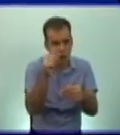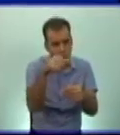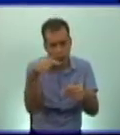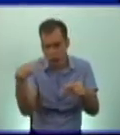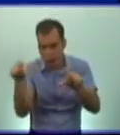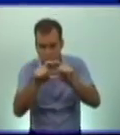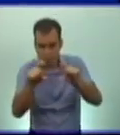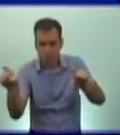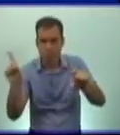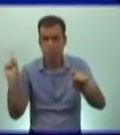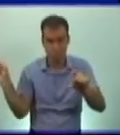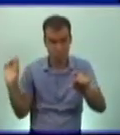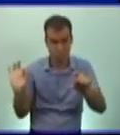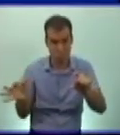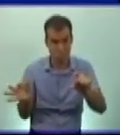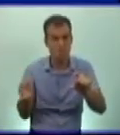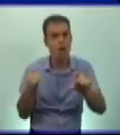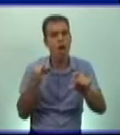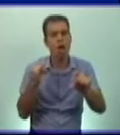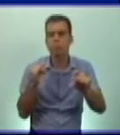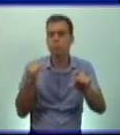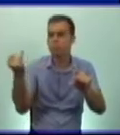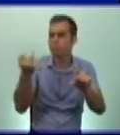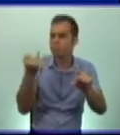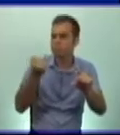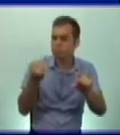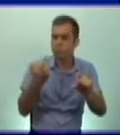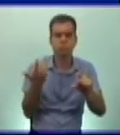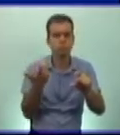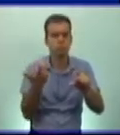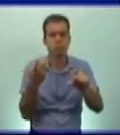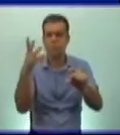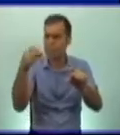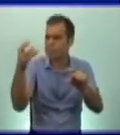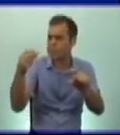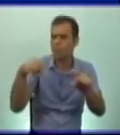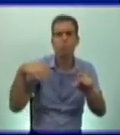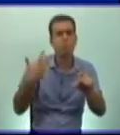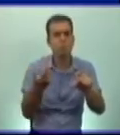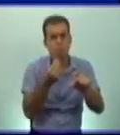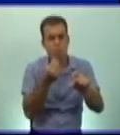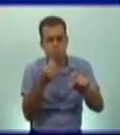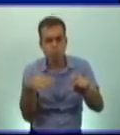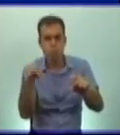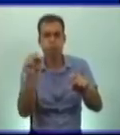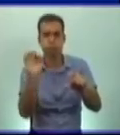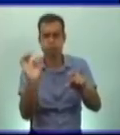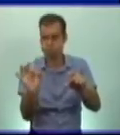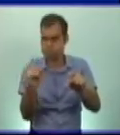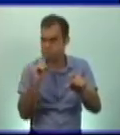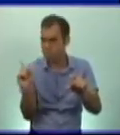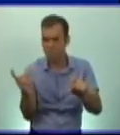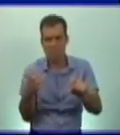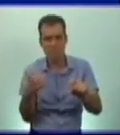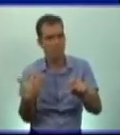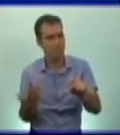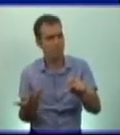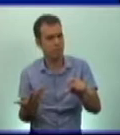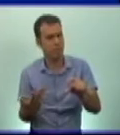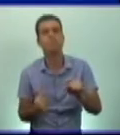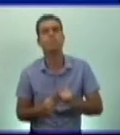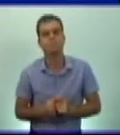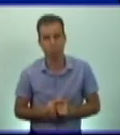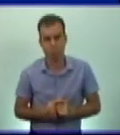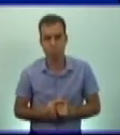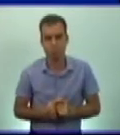química, qué información cualitativa y cuantitativa se puede obtener de las ecuaciones químicas. Ustedes van a